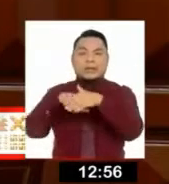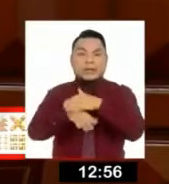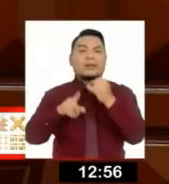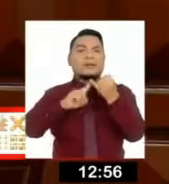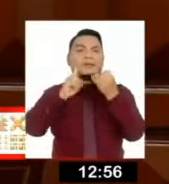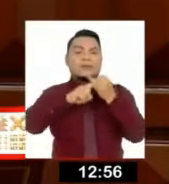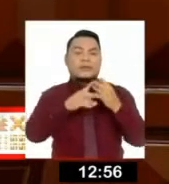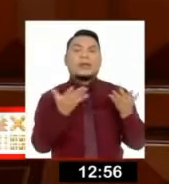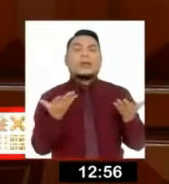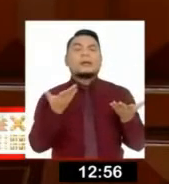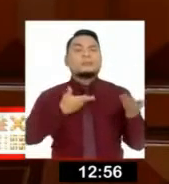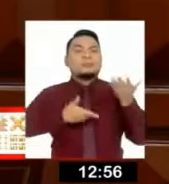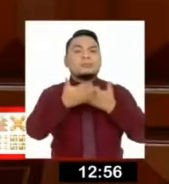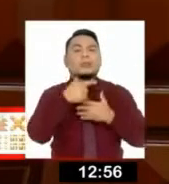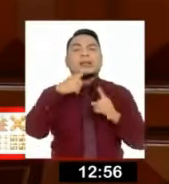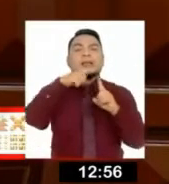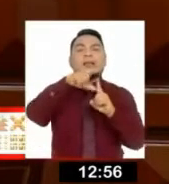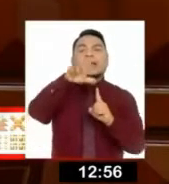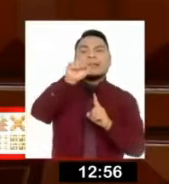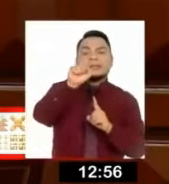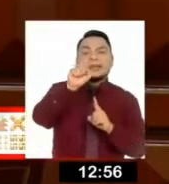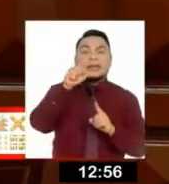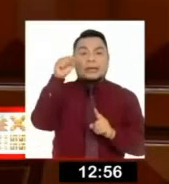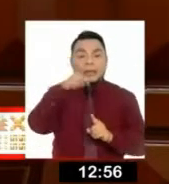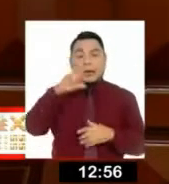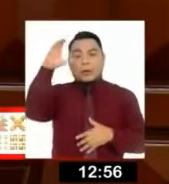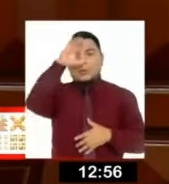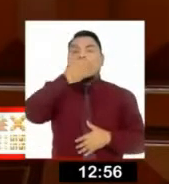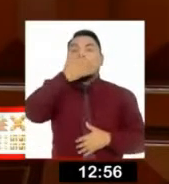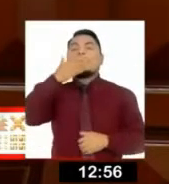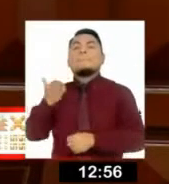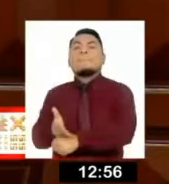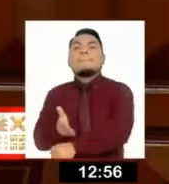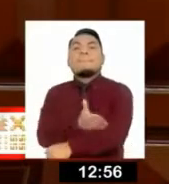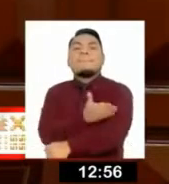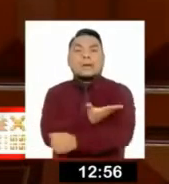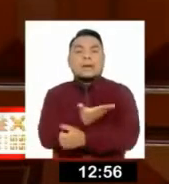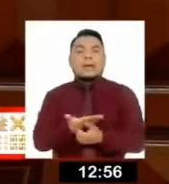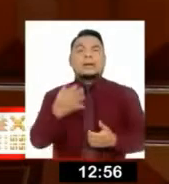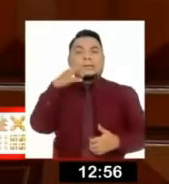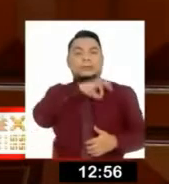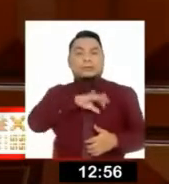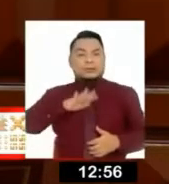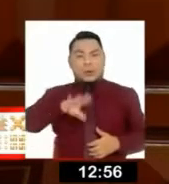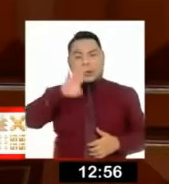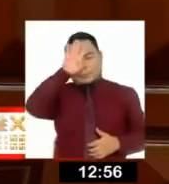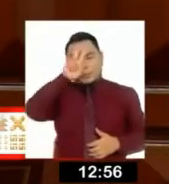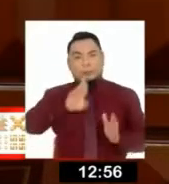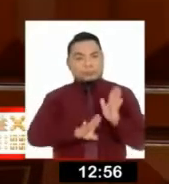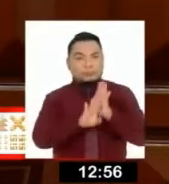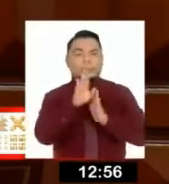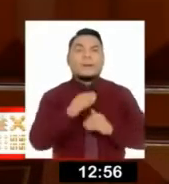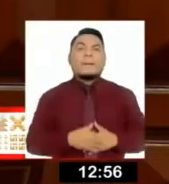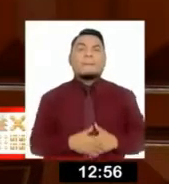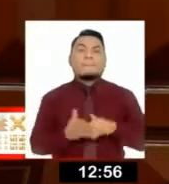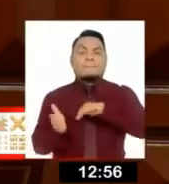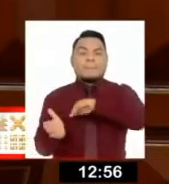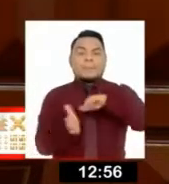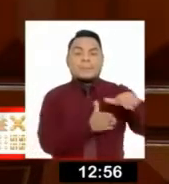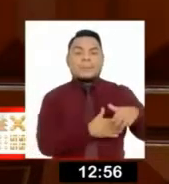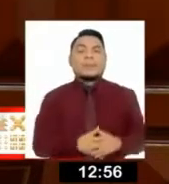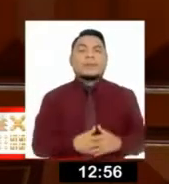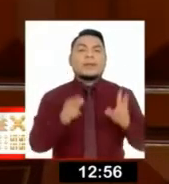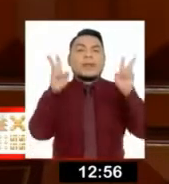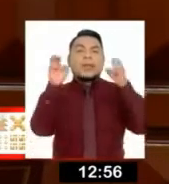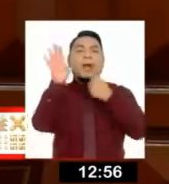divisas, los TLC, buscaremos mejorarlos desde los intereses del país. Protección y